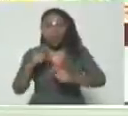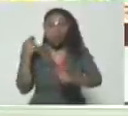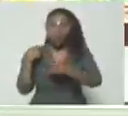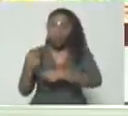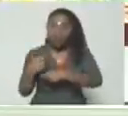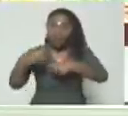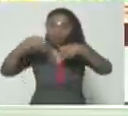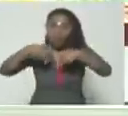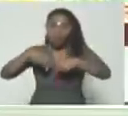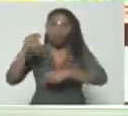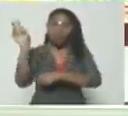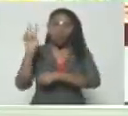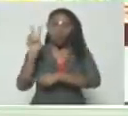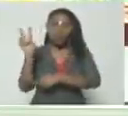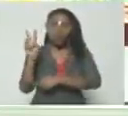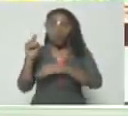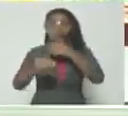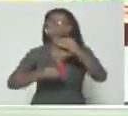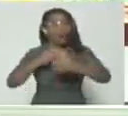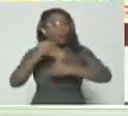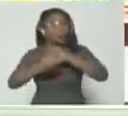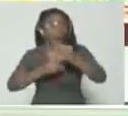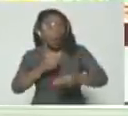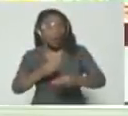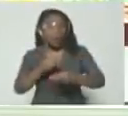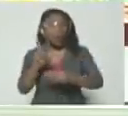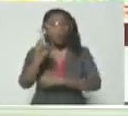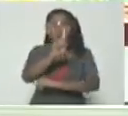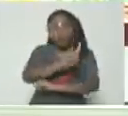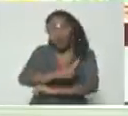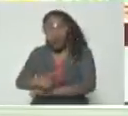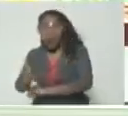invertirlas en Venezuela y crear un